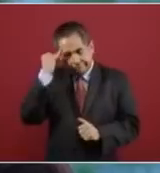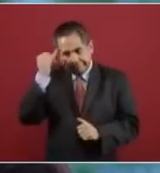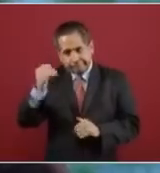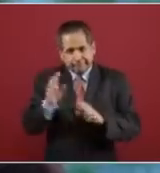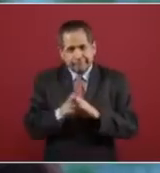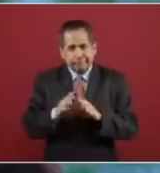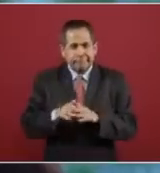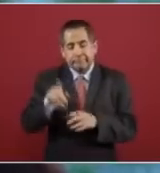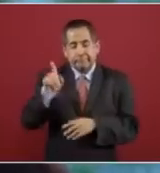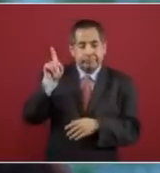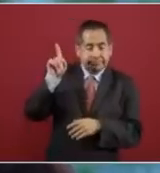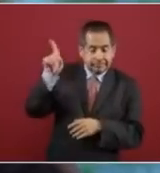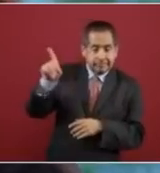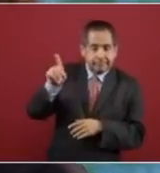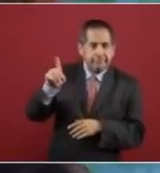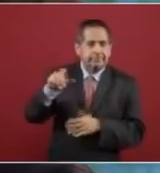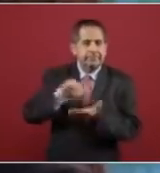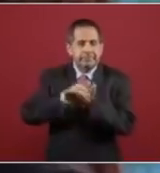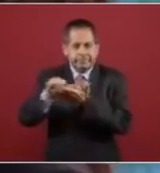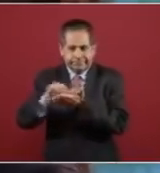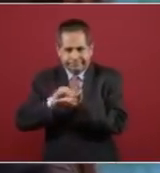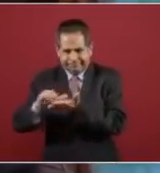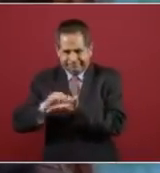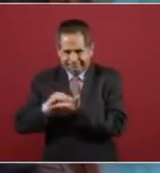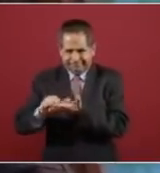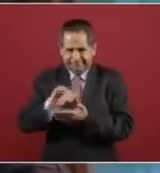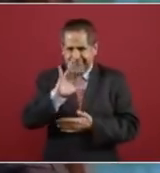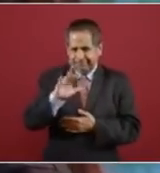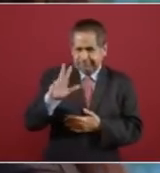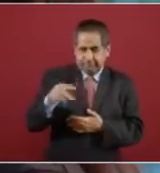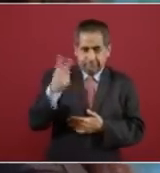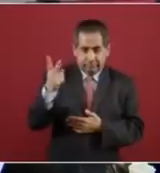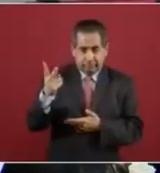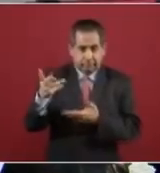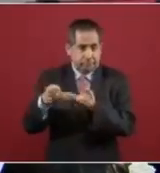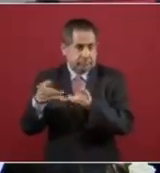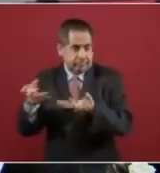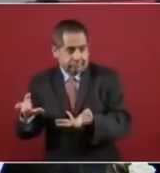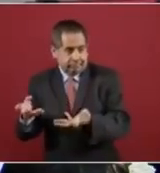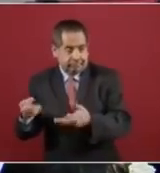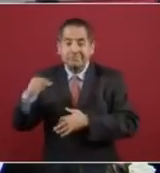tiene 54 hectáreas y aquí estamos hablando de casi 800 hectáreas.